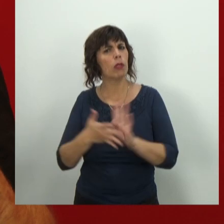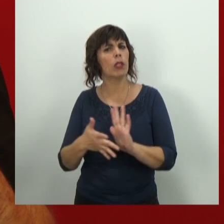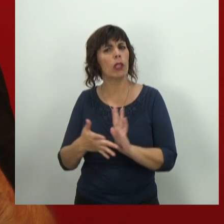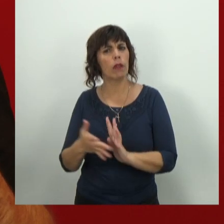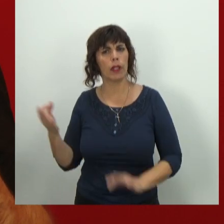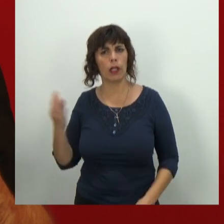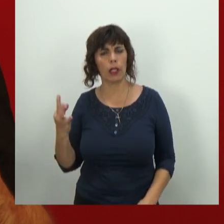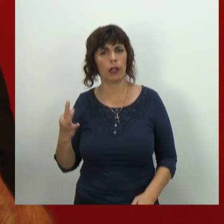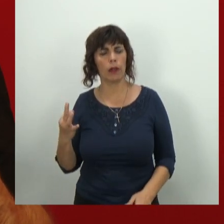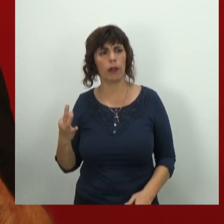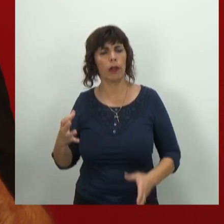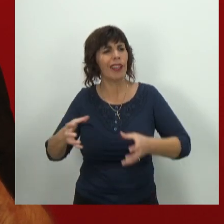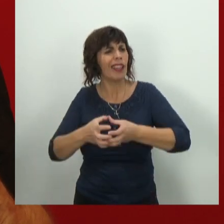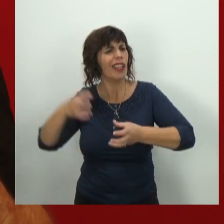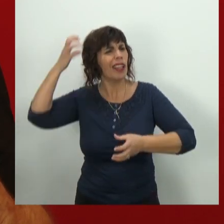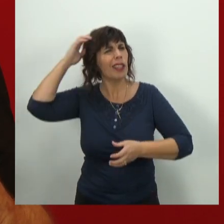El reino de Dios.